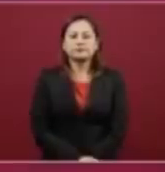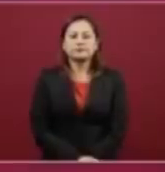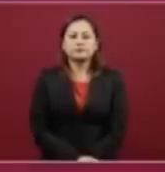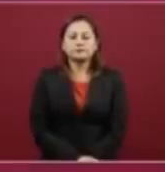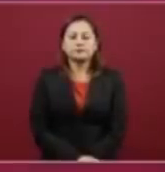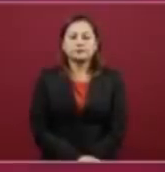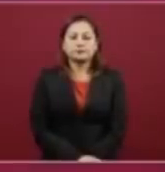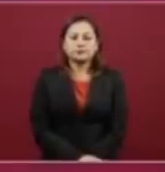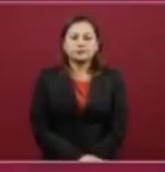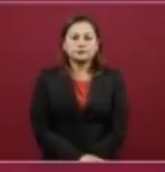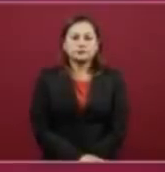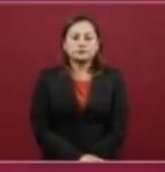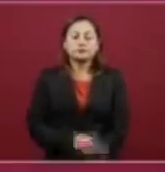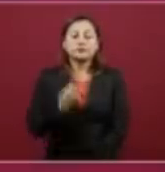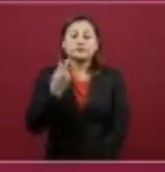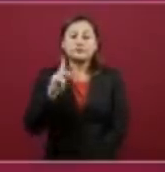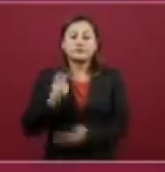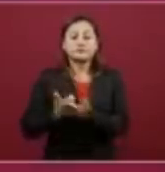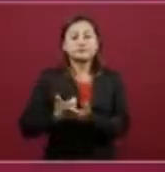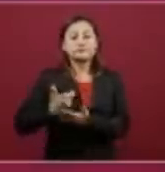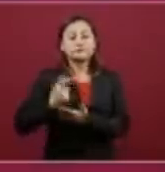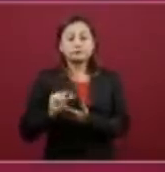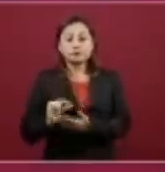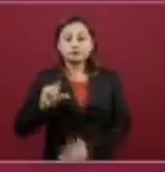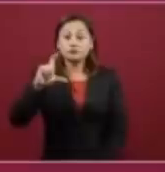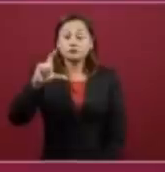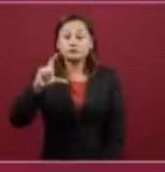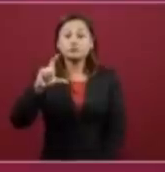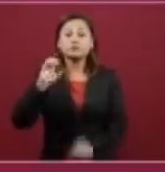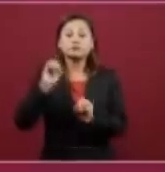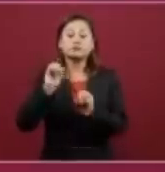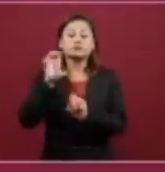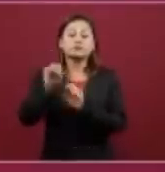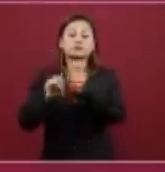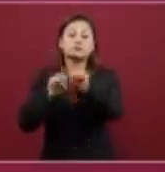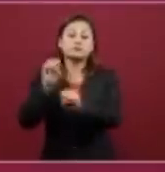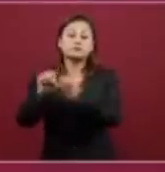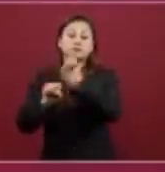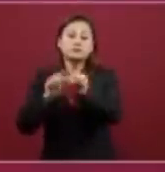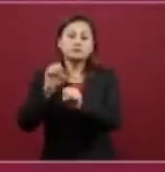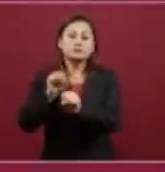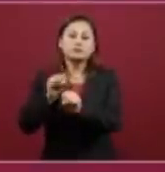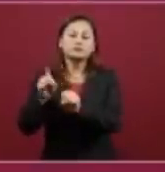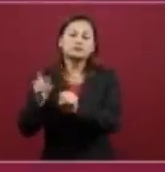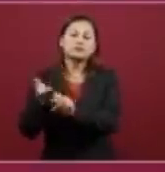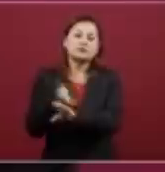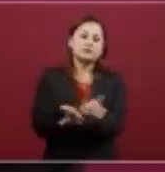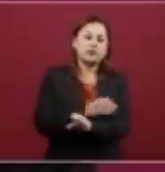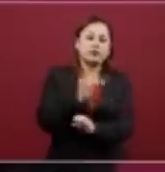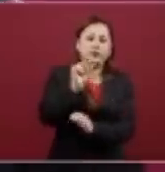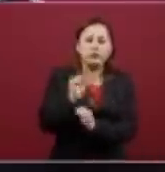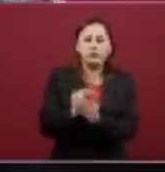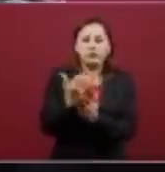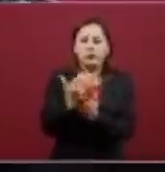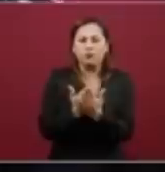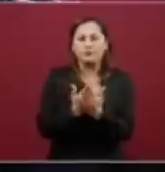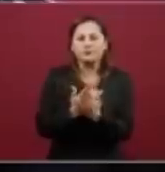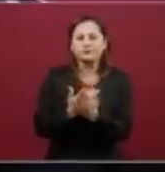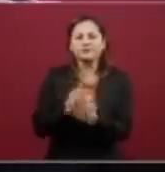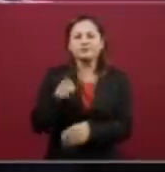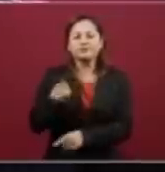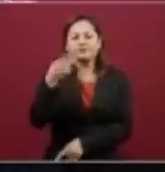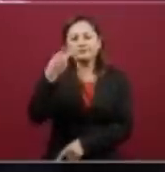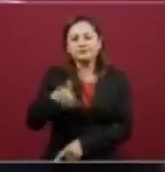los incrementos salariales y la recuperación de la pérdida de poder adquisitivo del salario se tiene que dar de manera gradual.